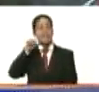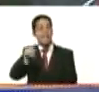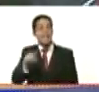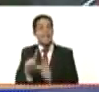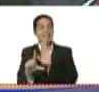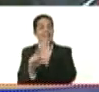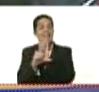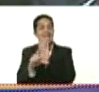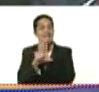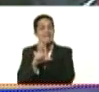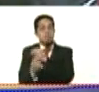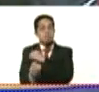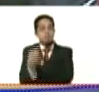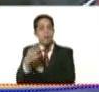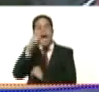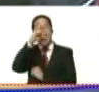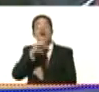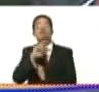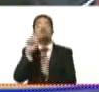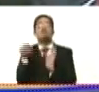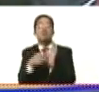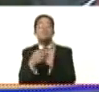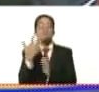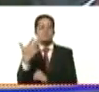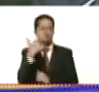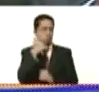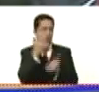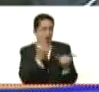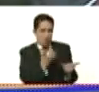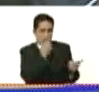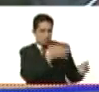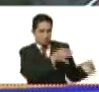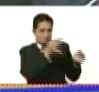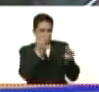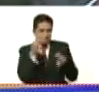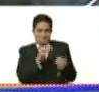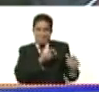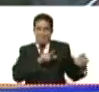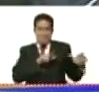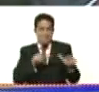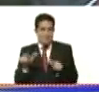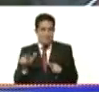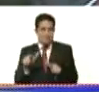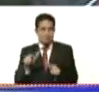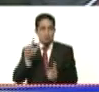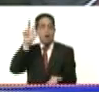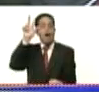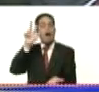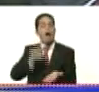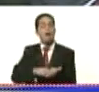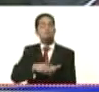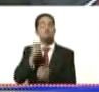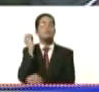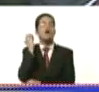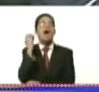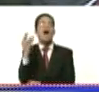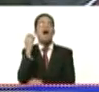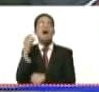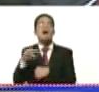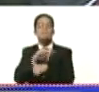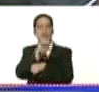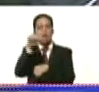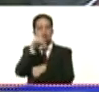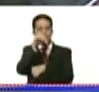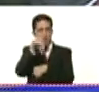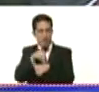constitucional que hoy recibimos de la Asamblea Nacional Constituyente, que